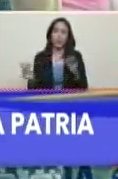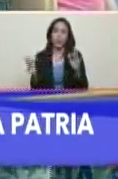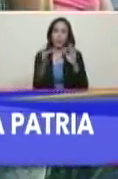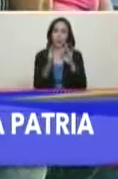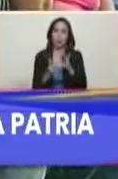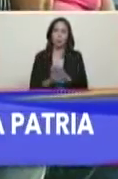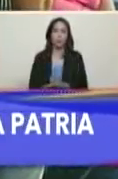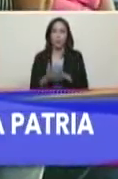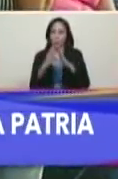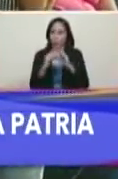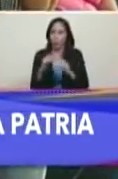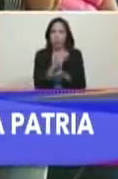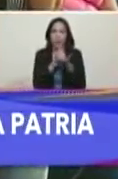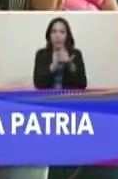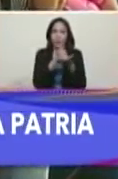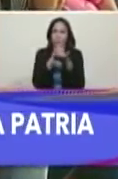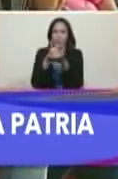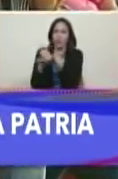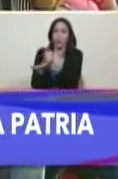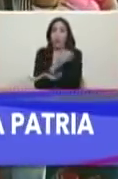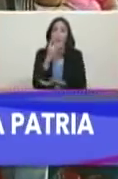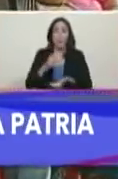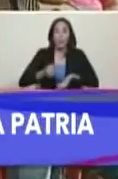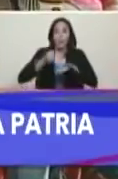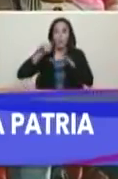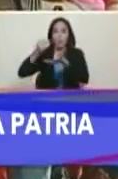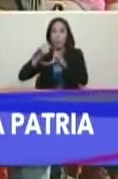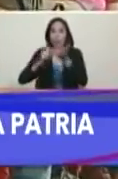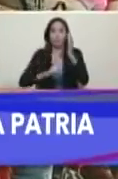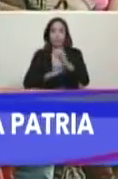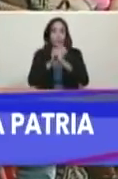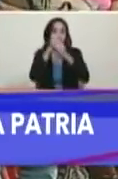Todos los beneficios. Cuando se da un bono general,